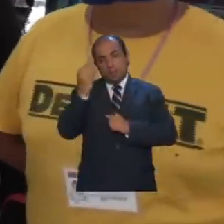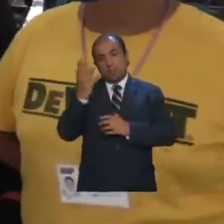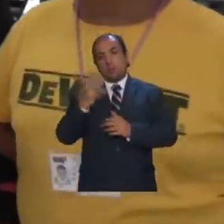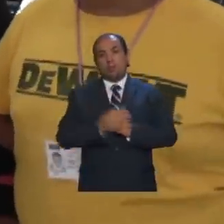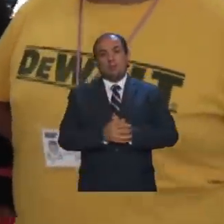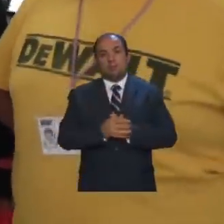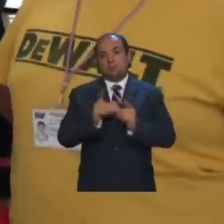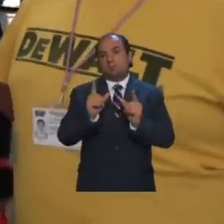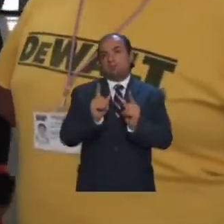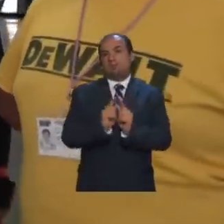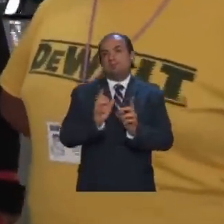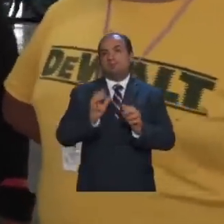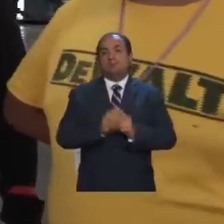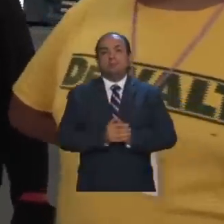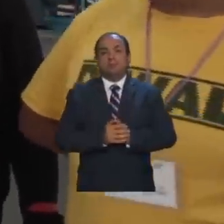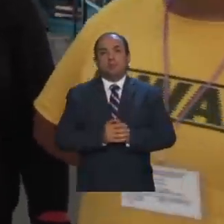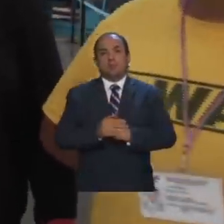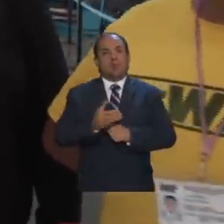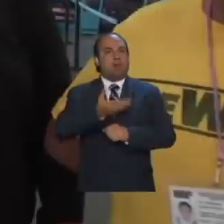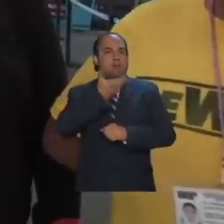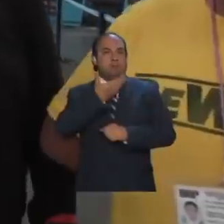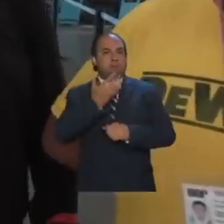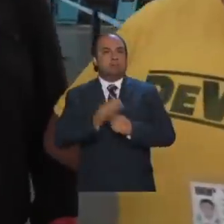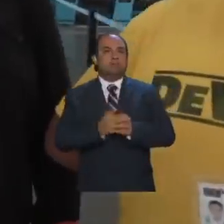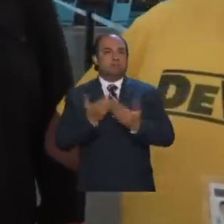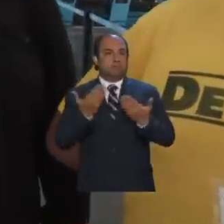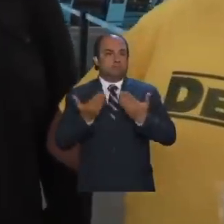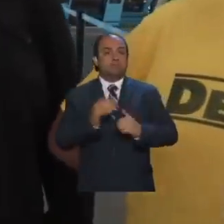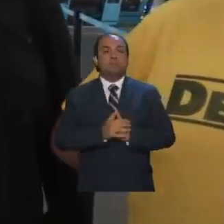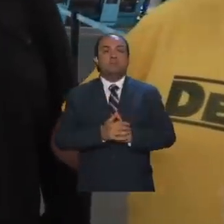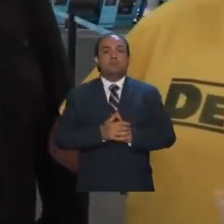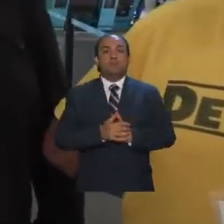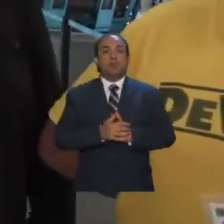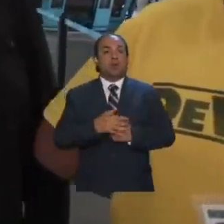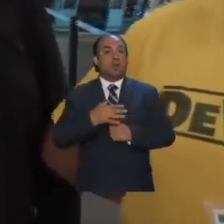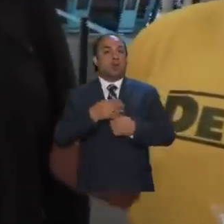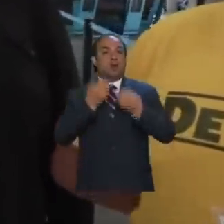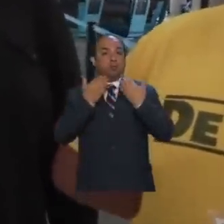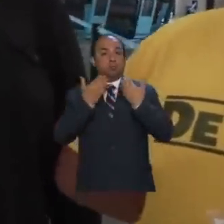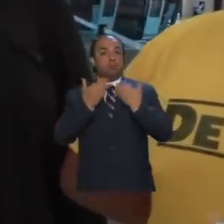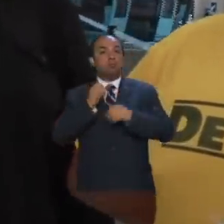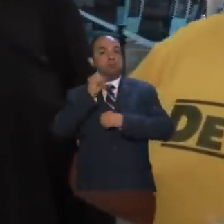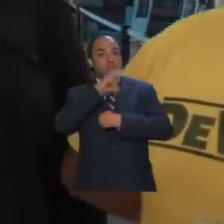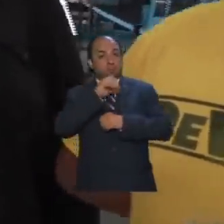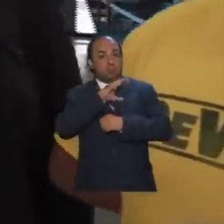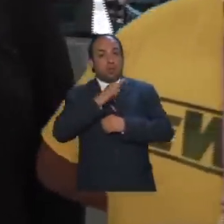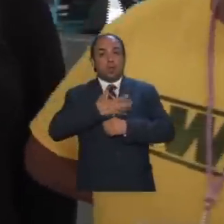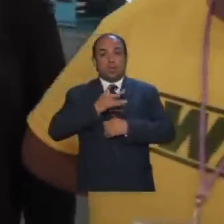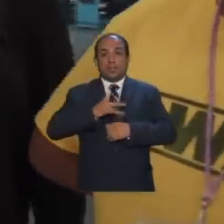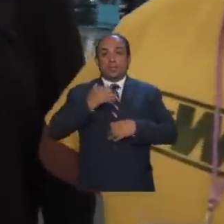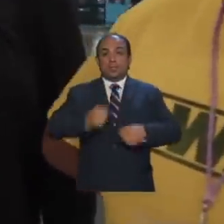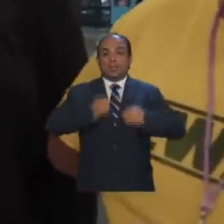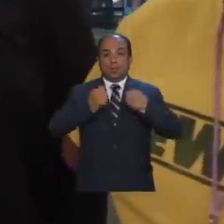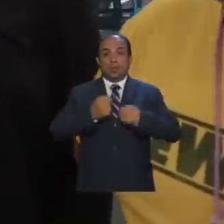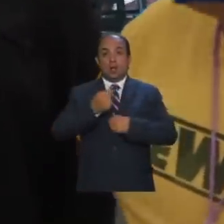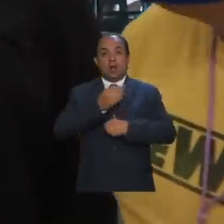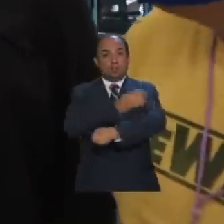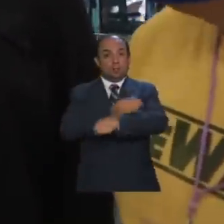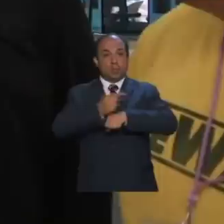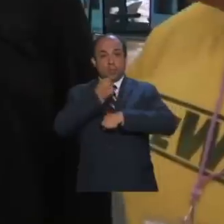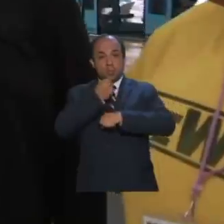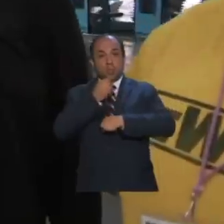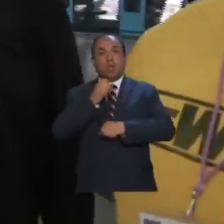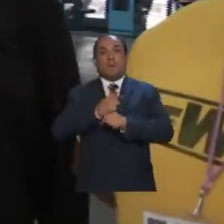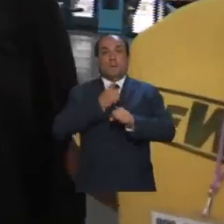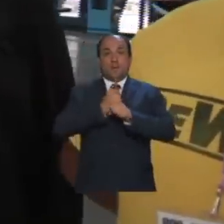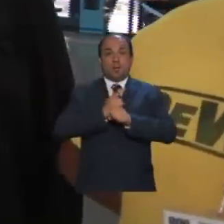más corto que el habitual. Y por ejemplo, pues no voy a contaminar, voy a estar más segura con mis niños, que es la opción, la que estoy